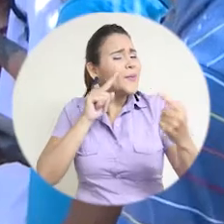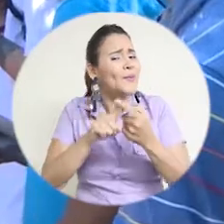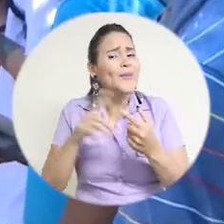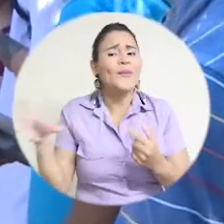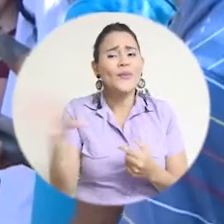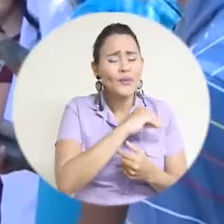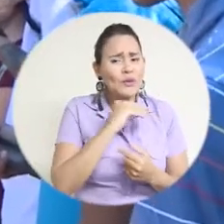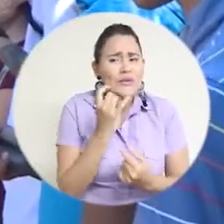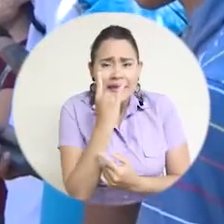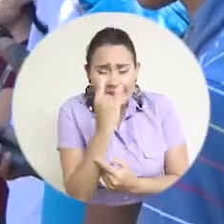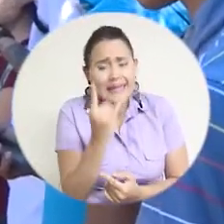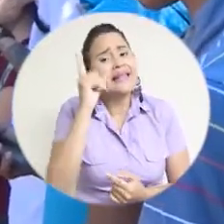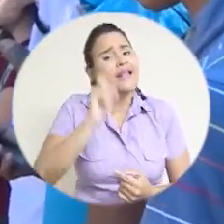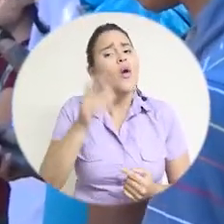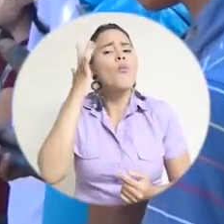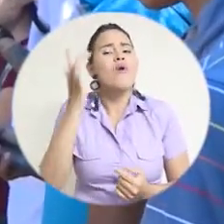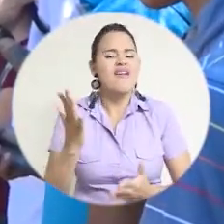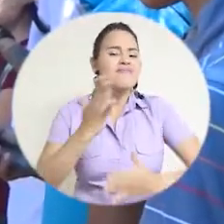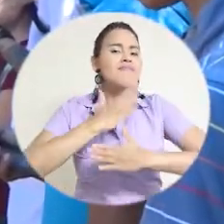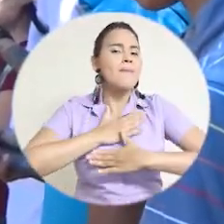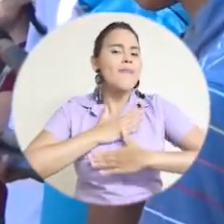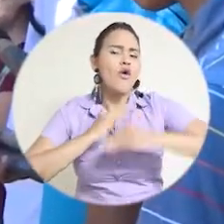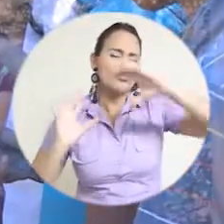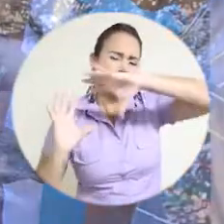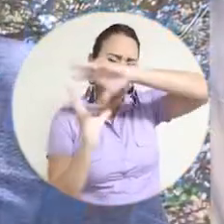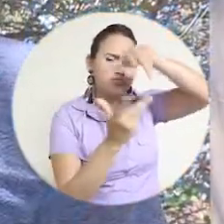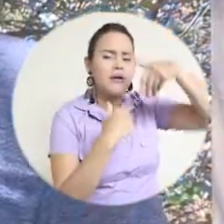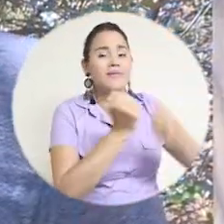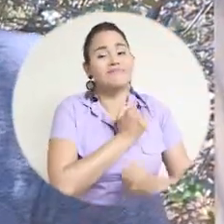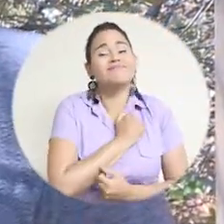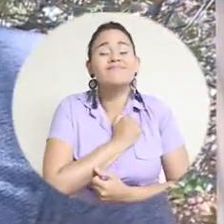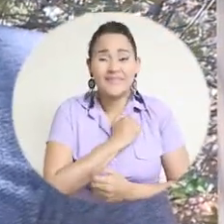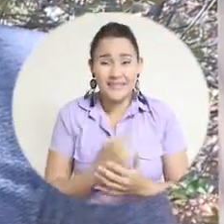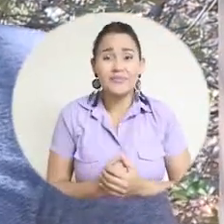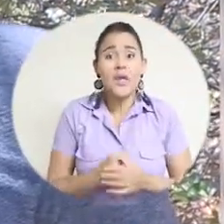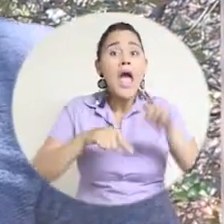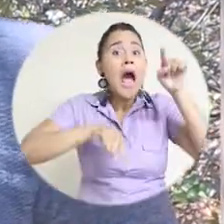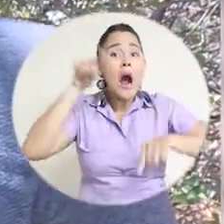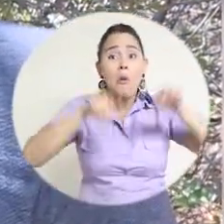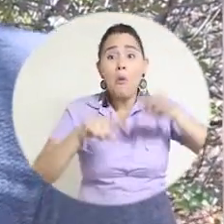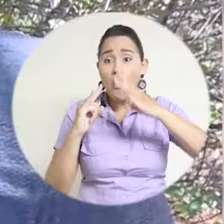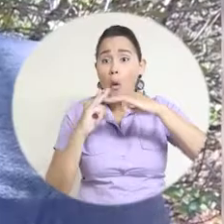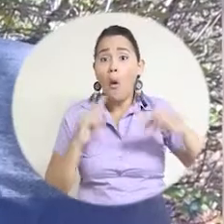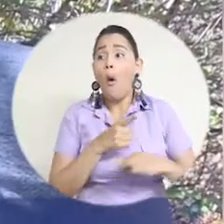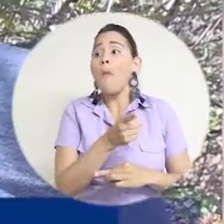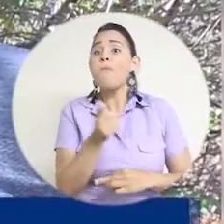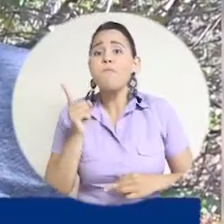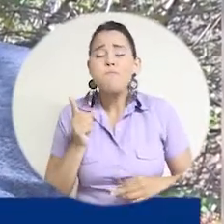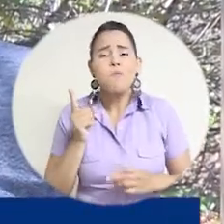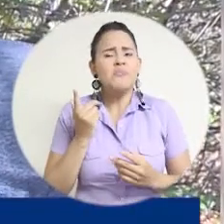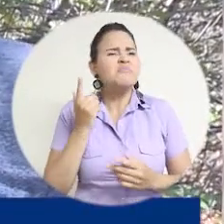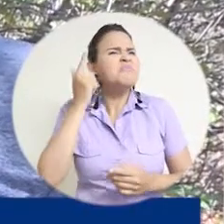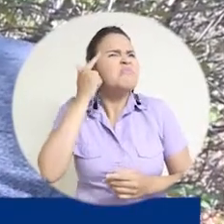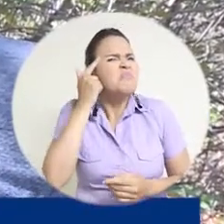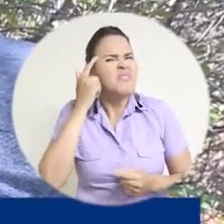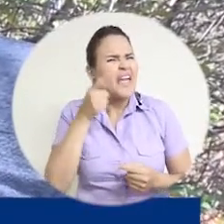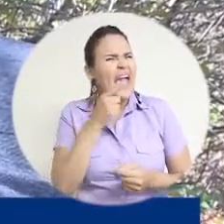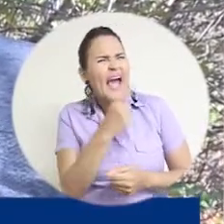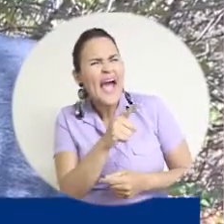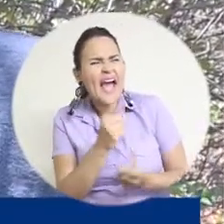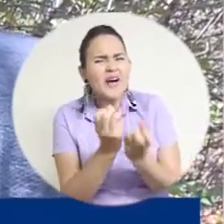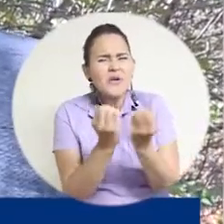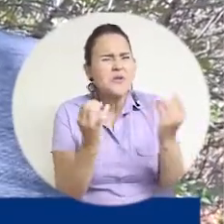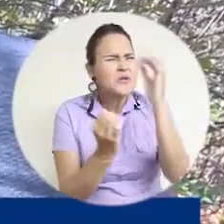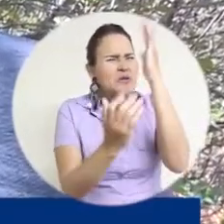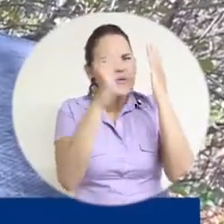aquí es algo que realmente a todos nos debería interesar, porque es nuestro planeta, y muchos en la universidad, por lo menos yo, no tenía